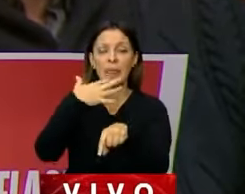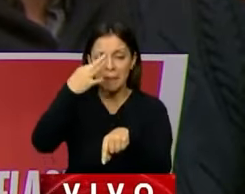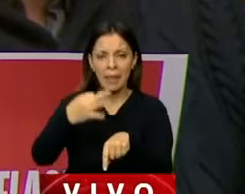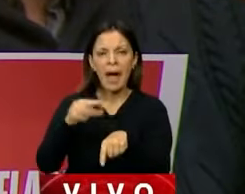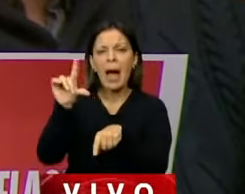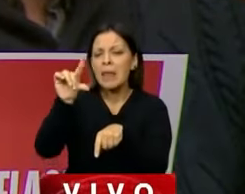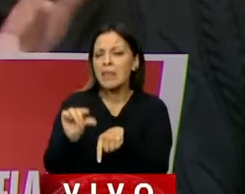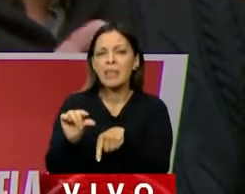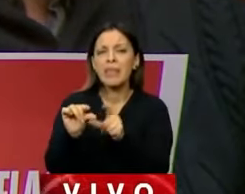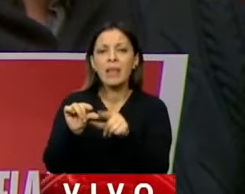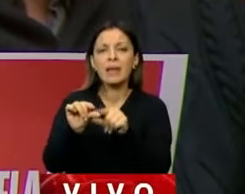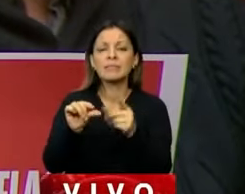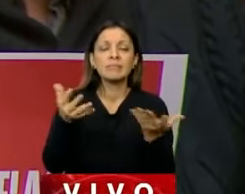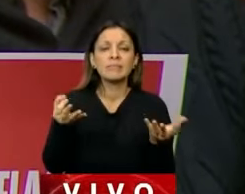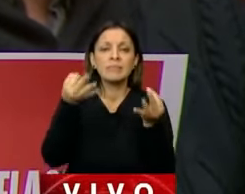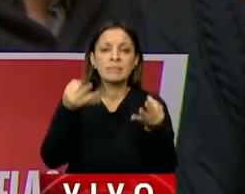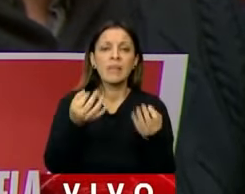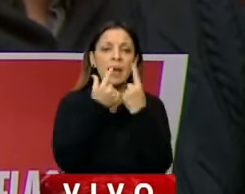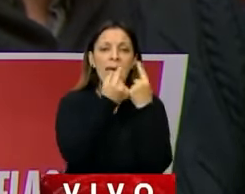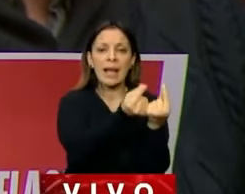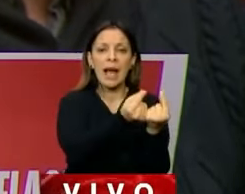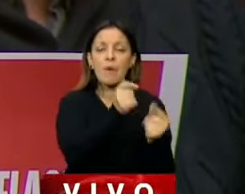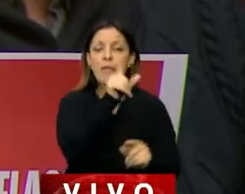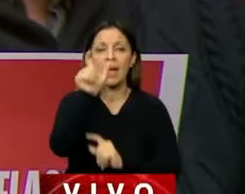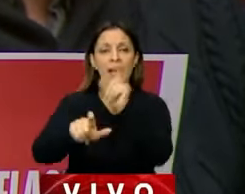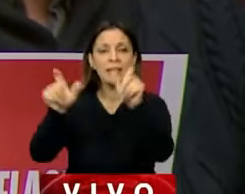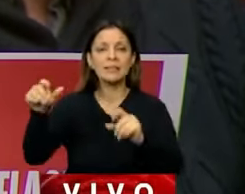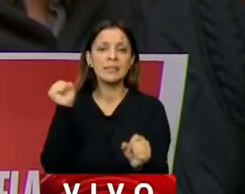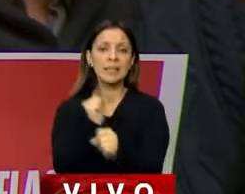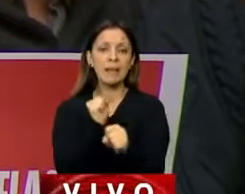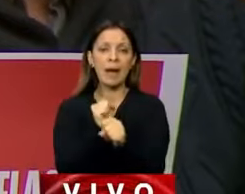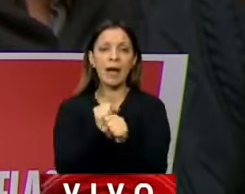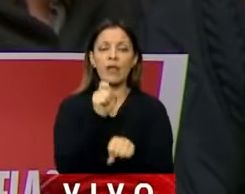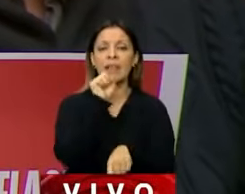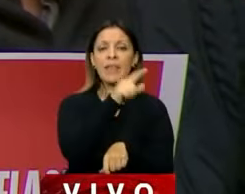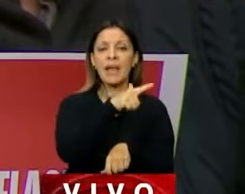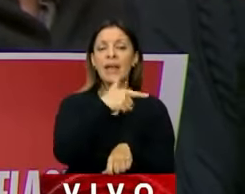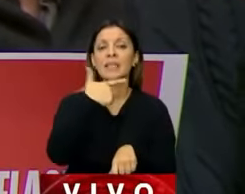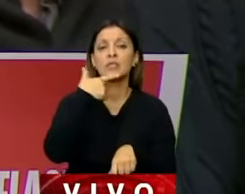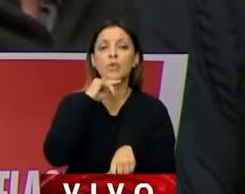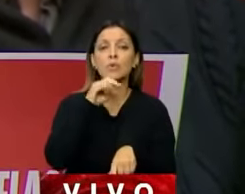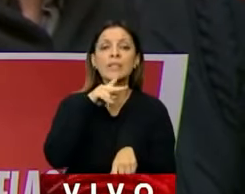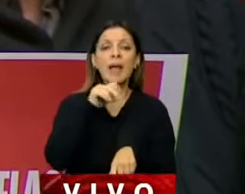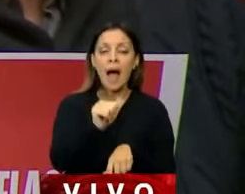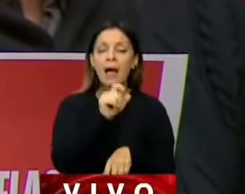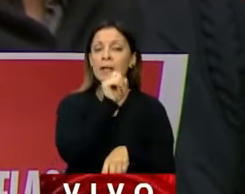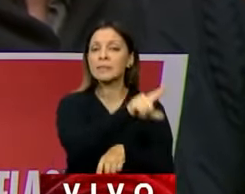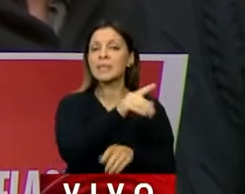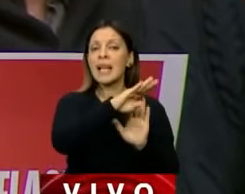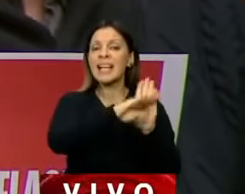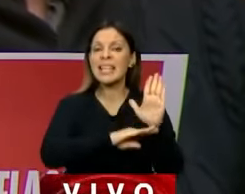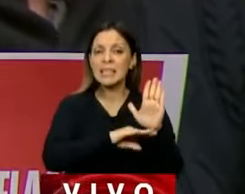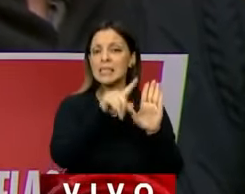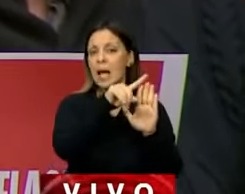tan ínfima, que claramente el reclamo de los trabajadores del SUDNA con su combativa dirección de la lista negra a